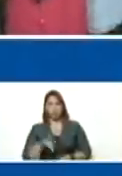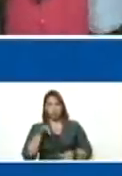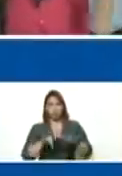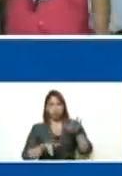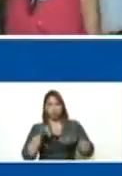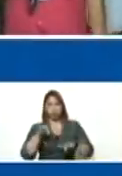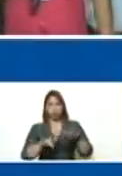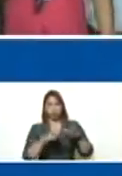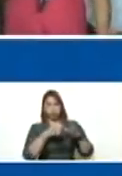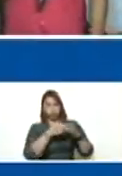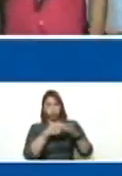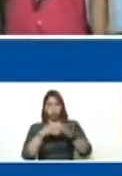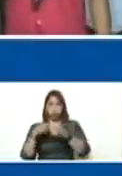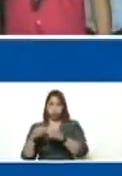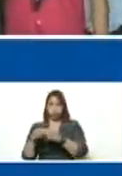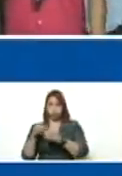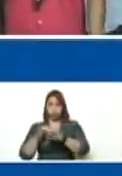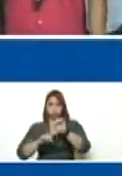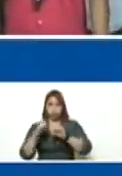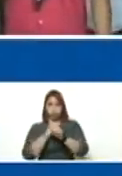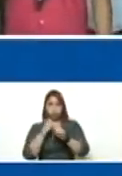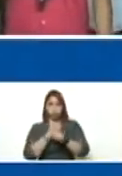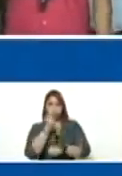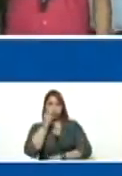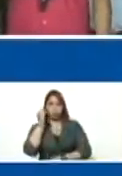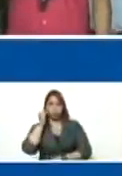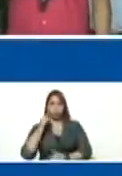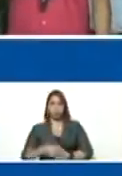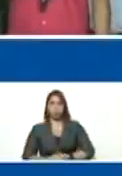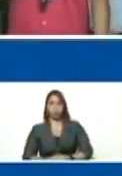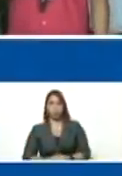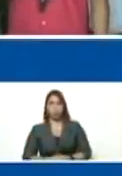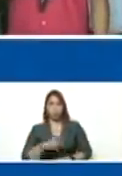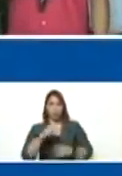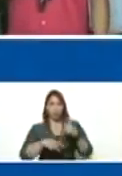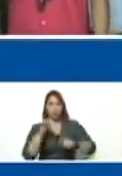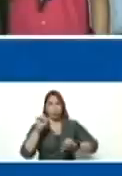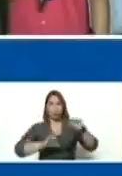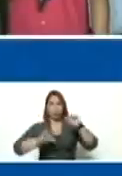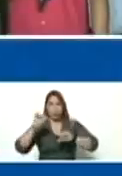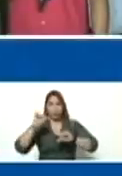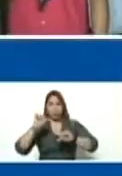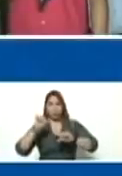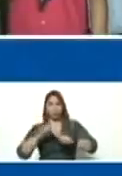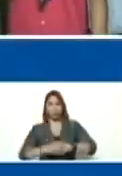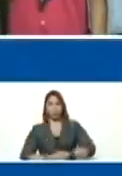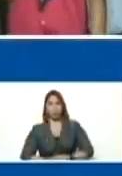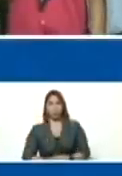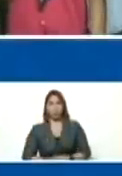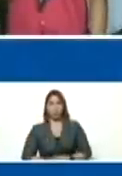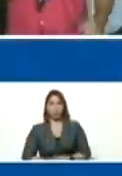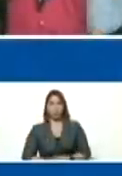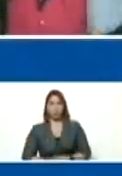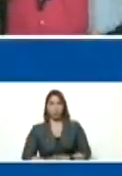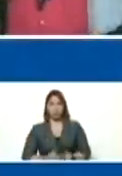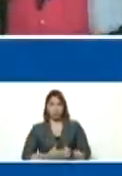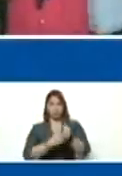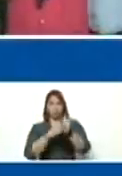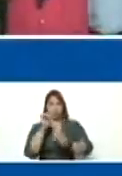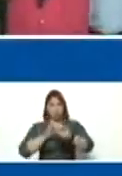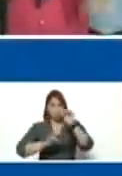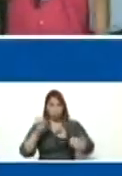secretario de organización del Sindicato Unido de los Trabajadores de los Productos Químicos. Ah, liderazgo